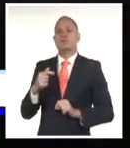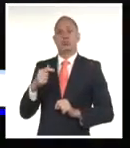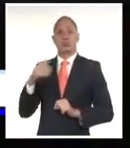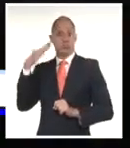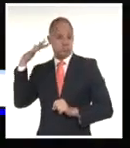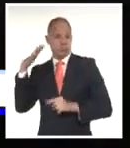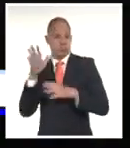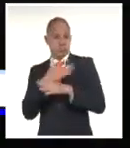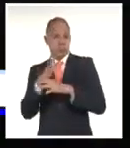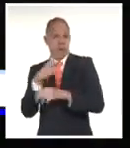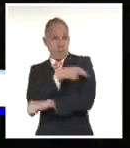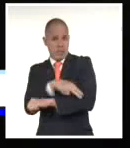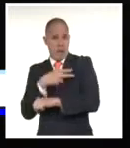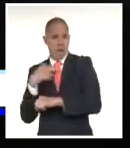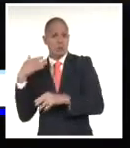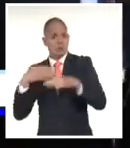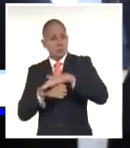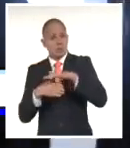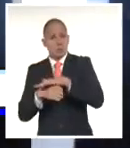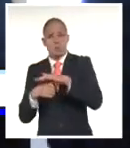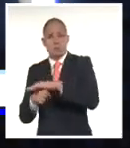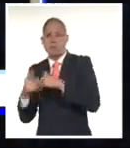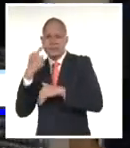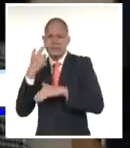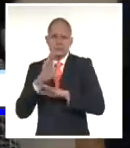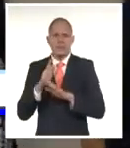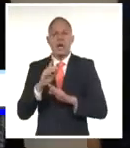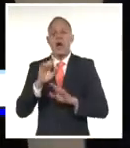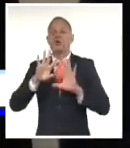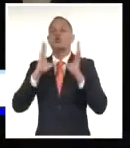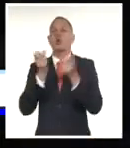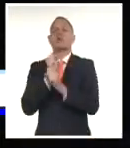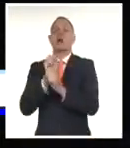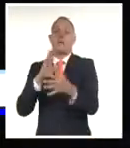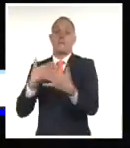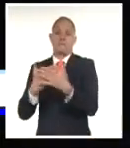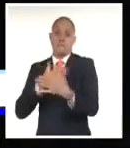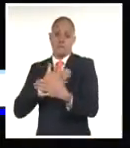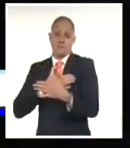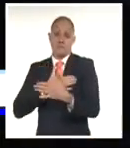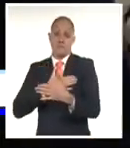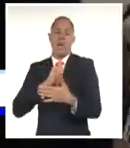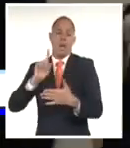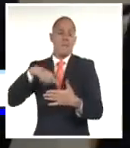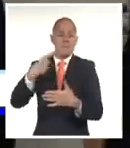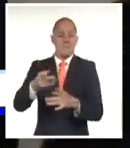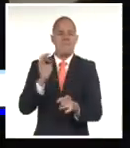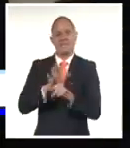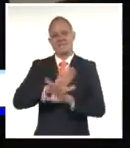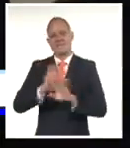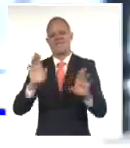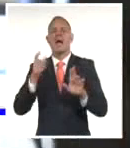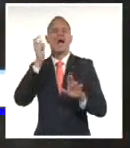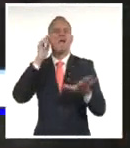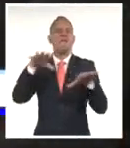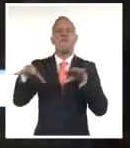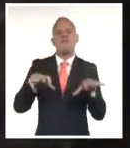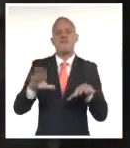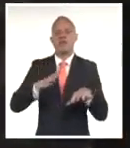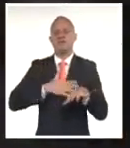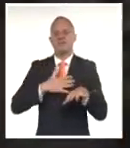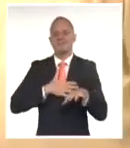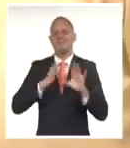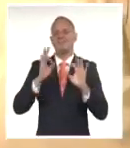varias naciones del mundo que invierten en Cuba. Empresarios todos que participarán en la 40ª Feria Internacional de Turismo